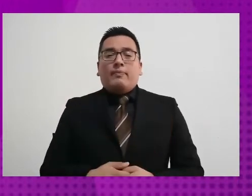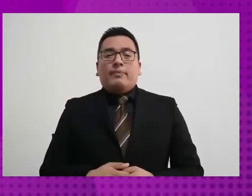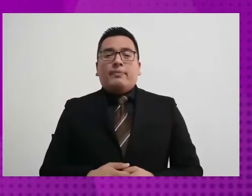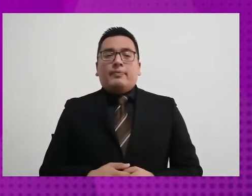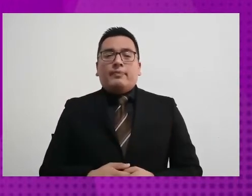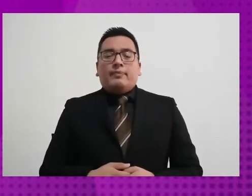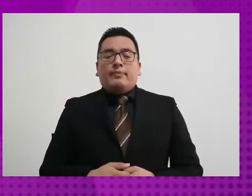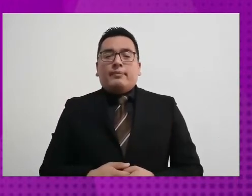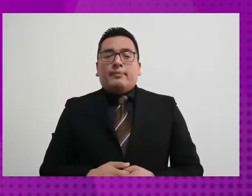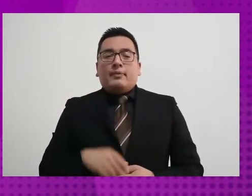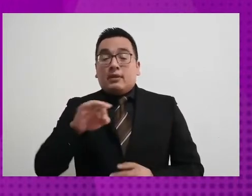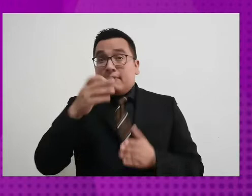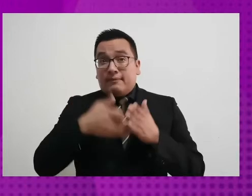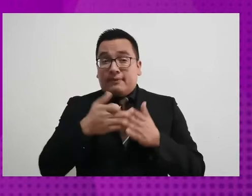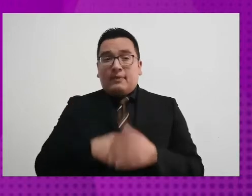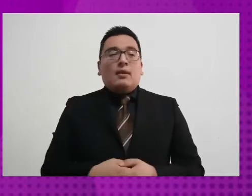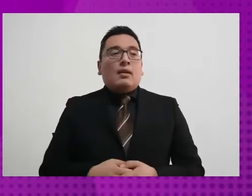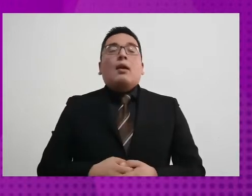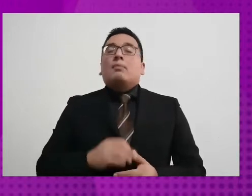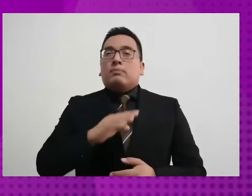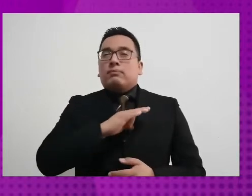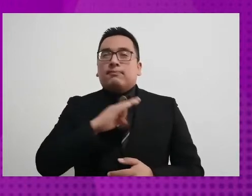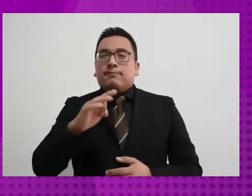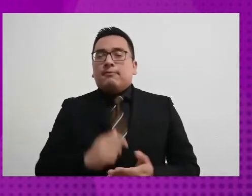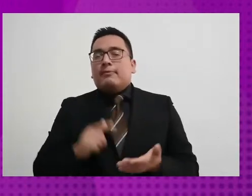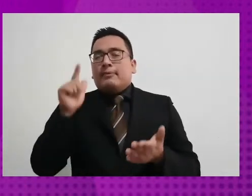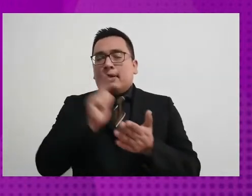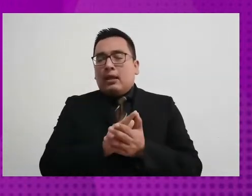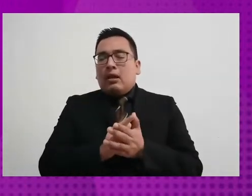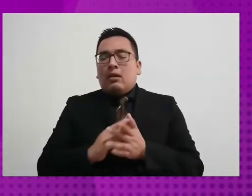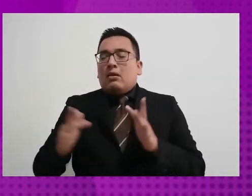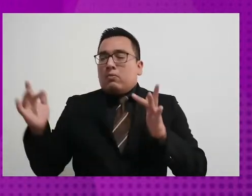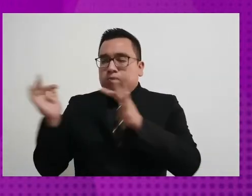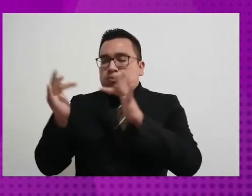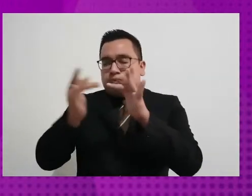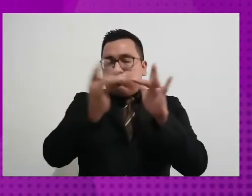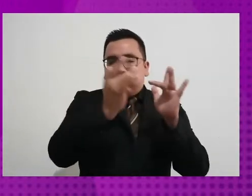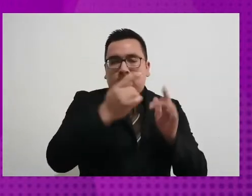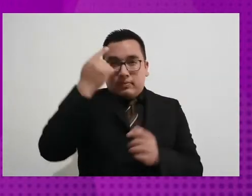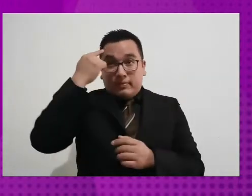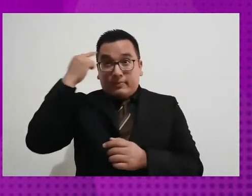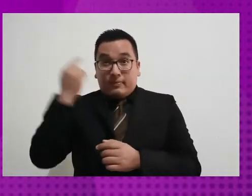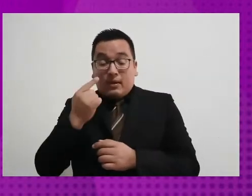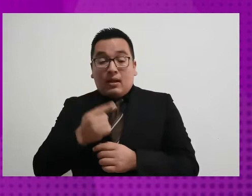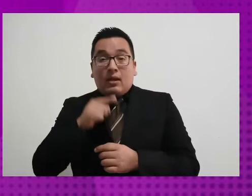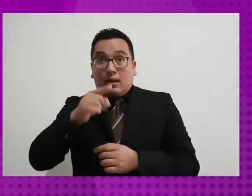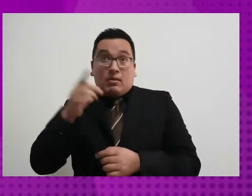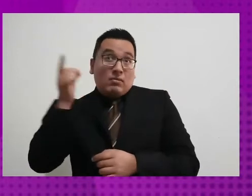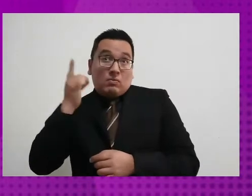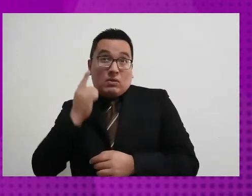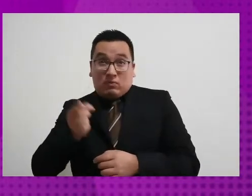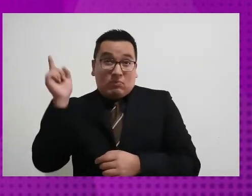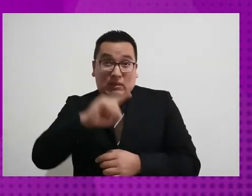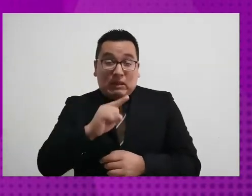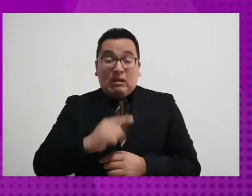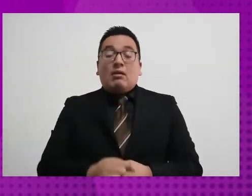de generar toda una cadena jurídica que termine en estas dos cosas, ¿no? En que se mandata al Congreso